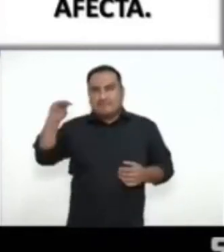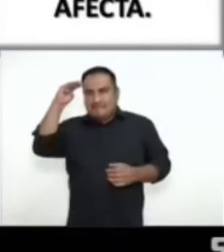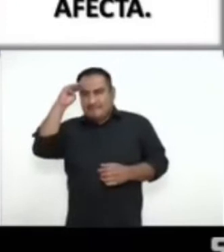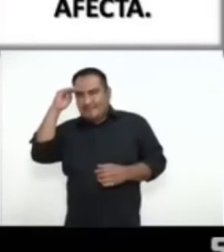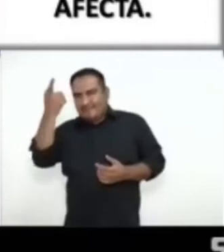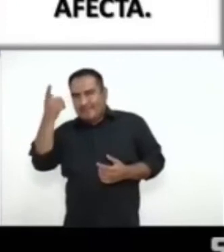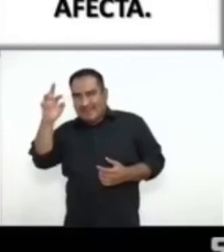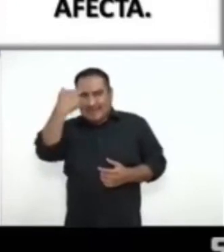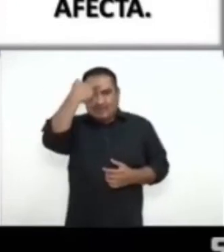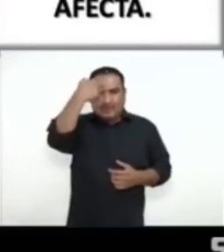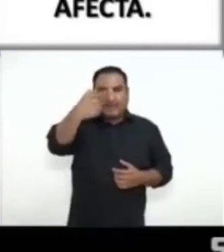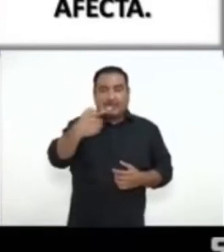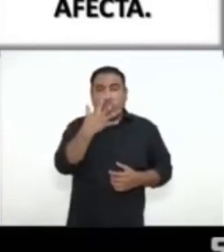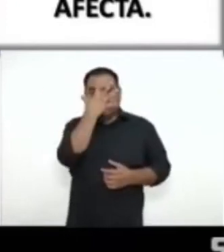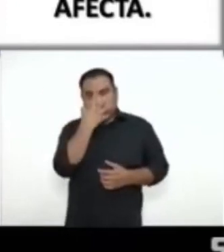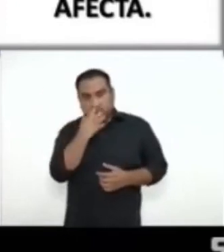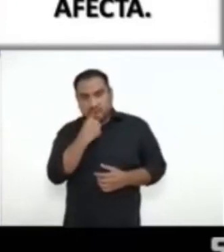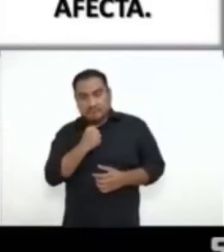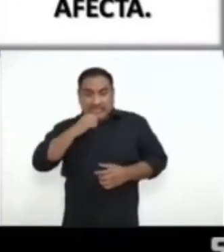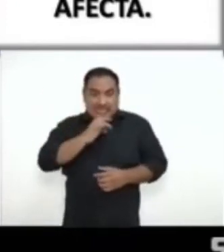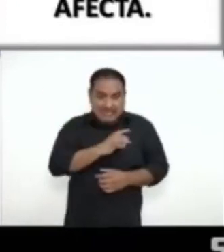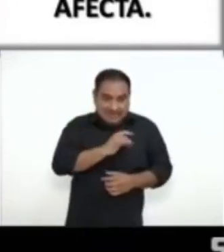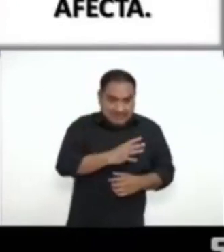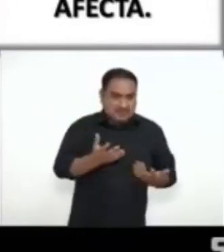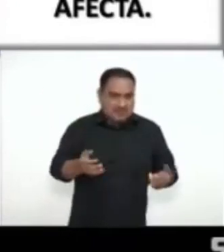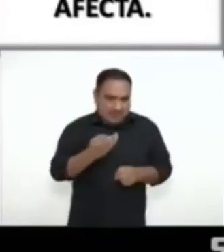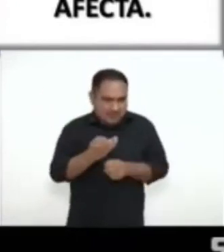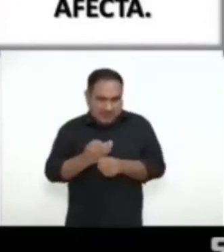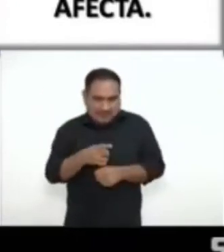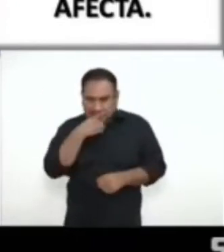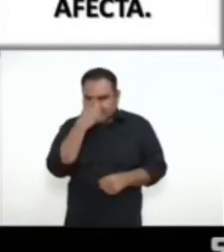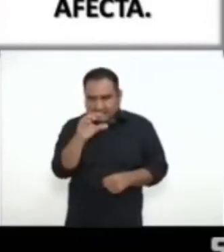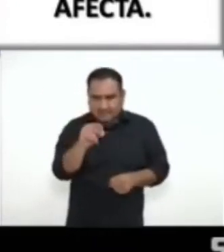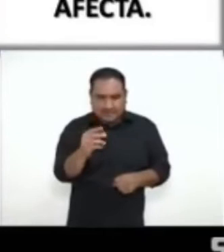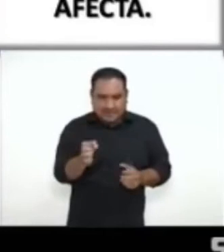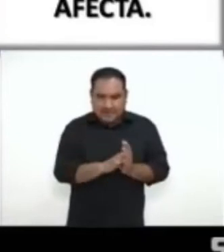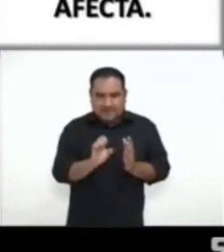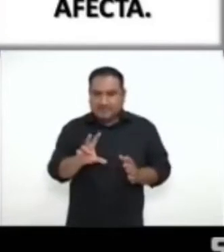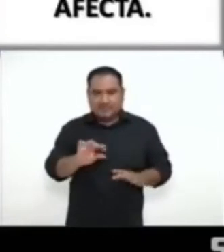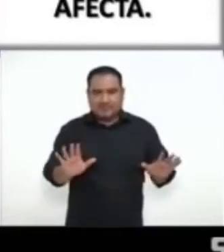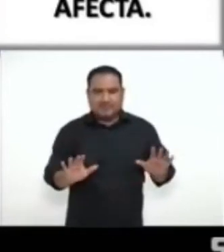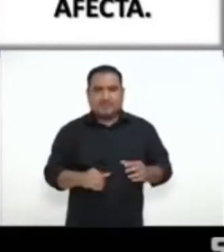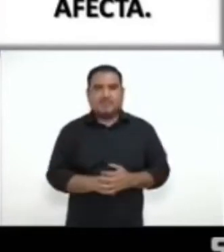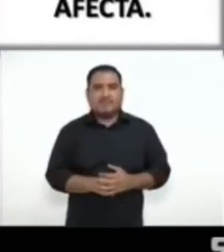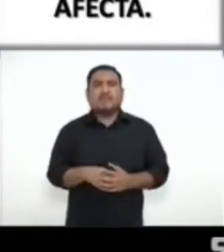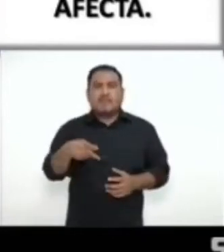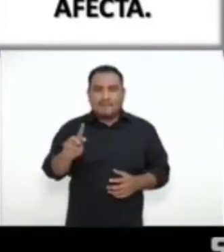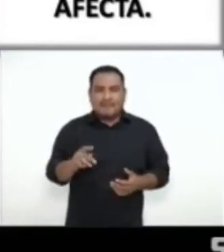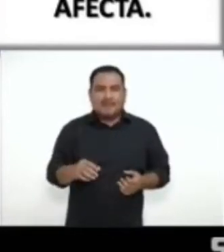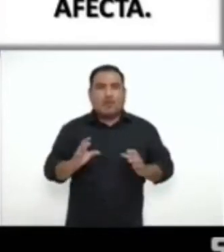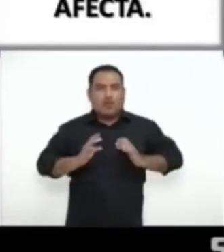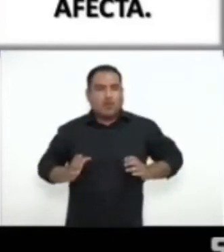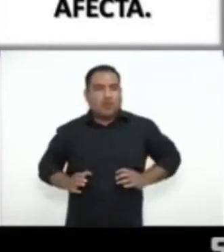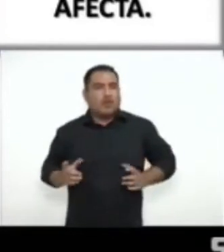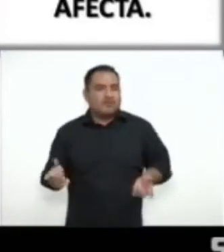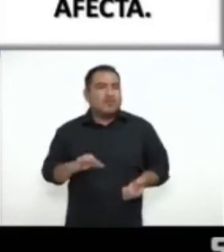de tristeza o de miedo, que ahorita no lo quiero meter en ese estado, pero ubíquese en su cuerpo. ¿Qué